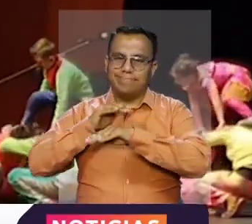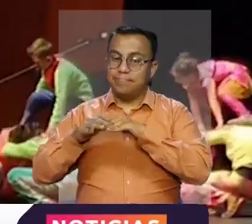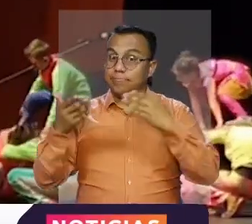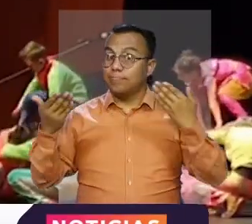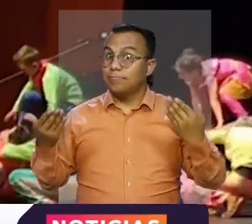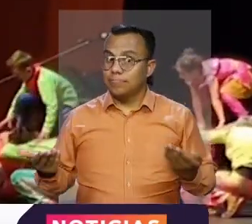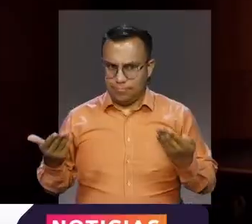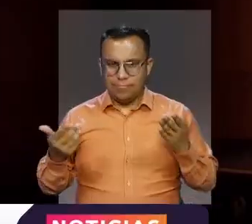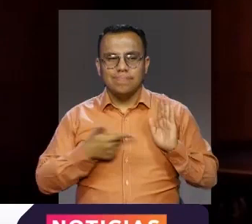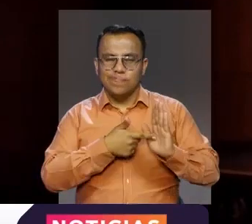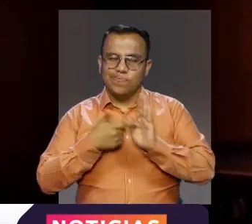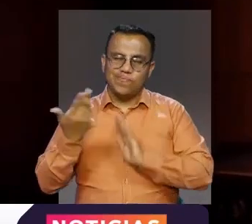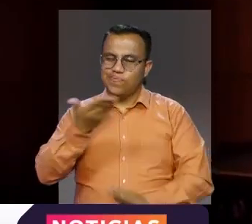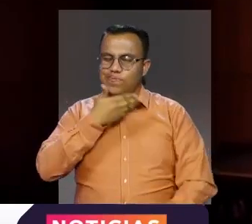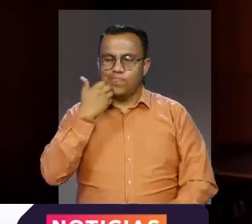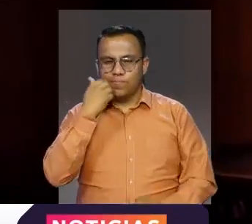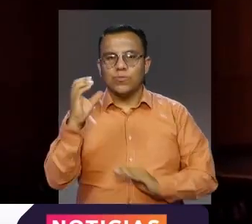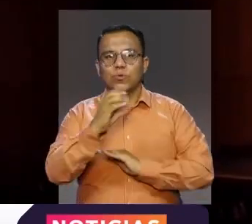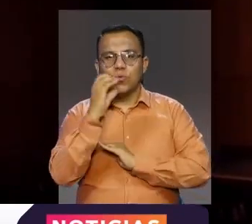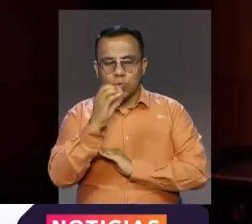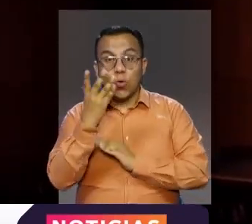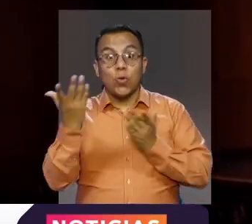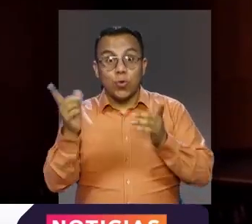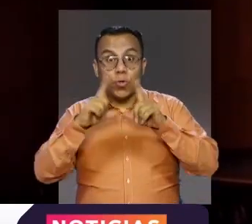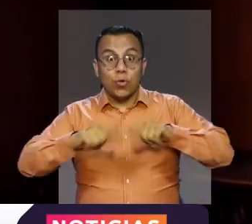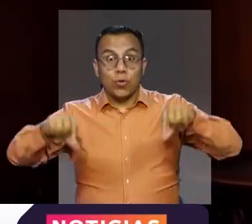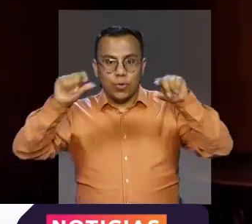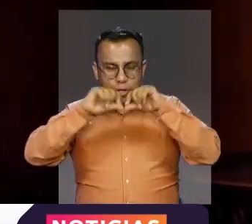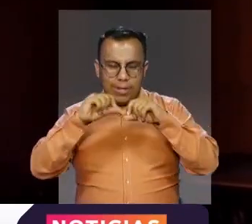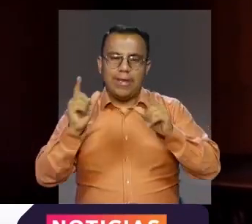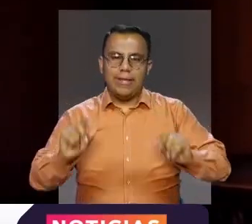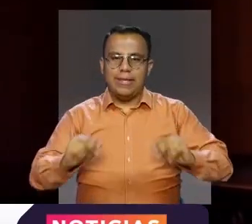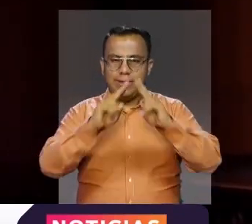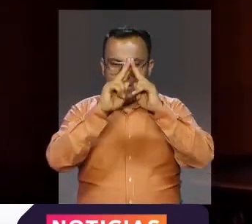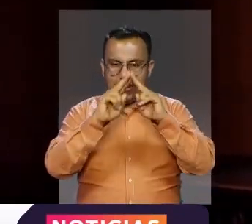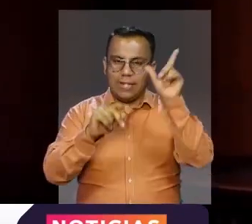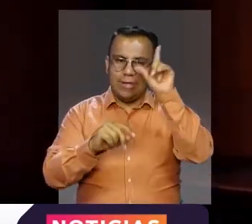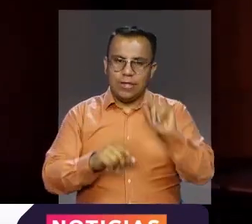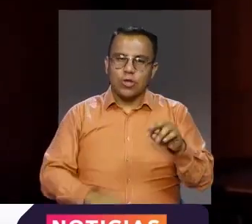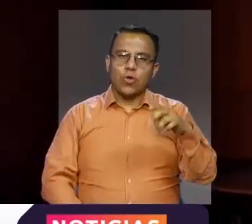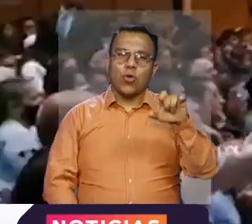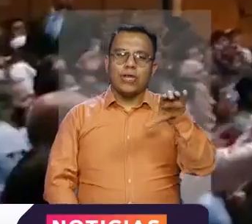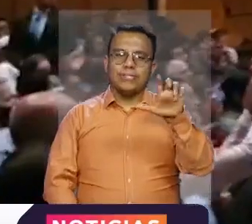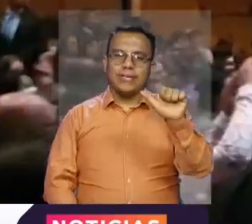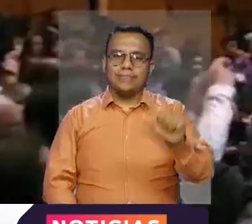se encargarán de mostrar lo mejor de la cultura de Japón, Inglaterra, Italia y Croacia.